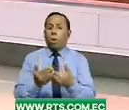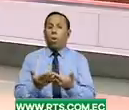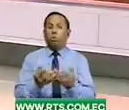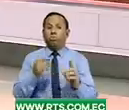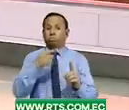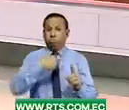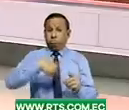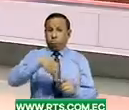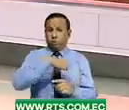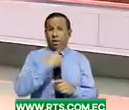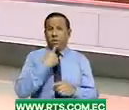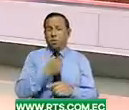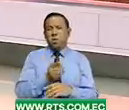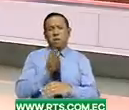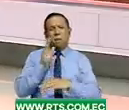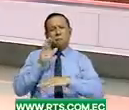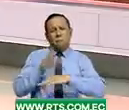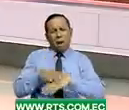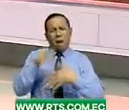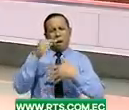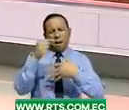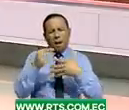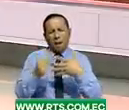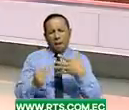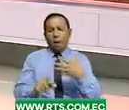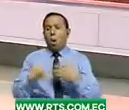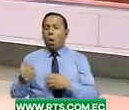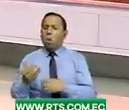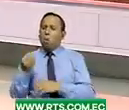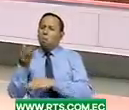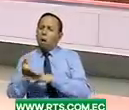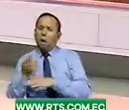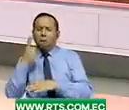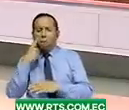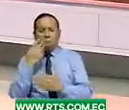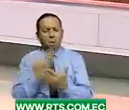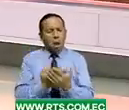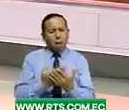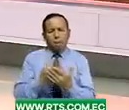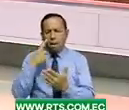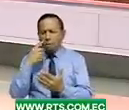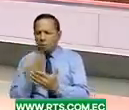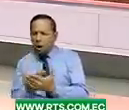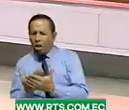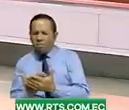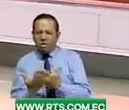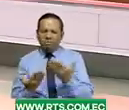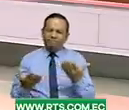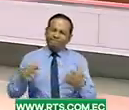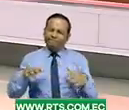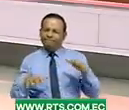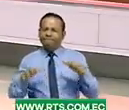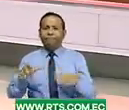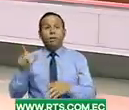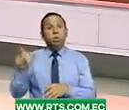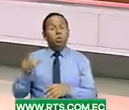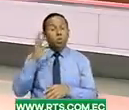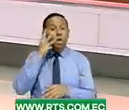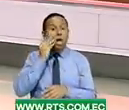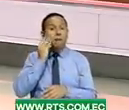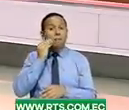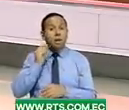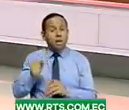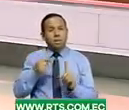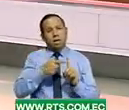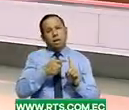y defensa, calificó un constitucionalista y también analista político a las interpelaciones de los asambleístas